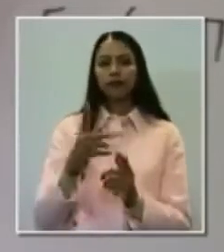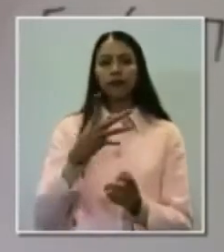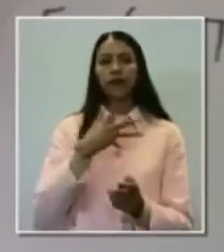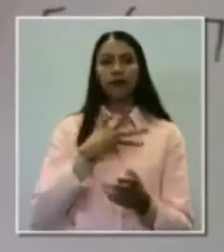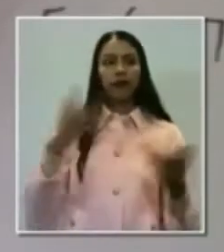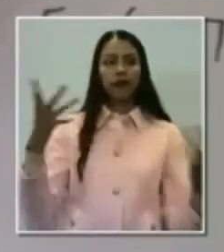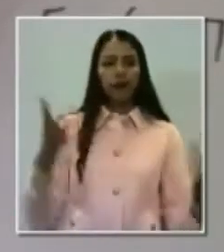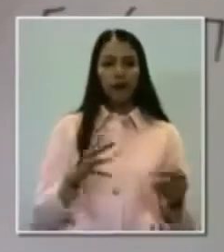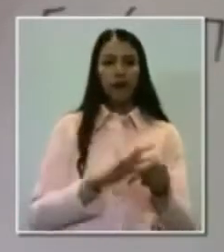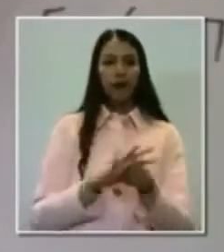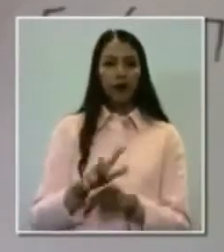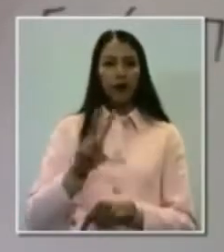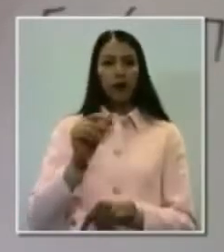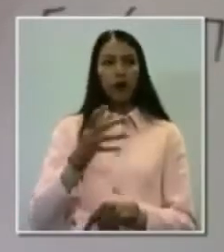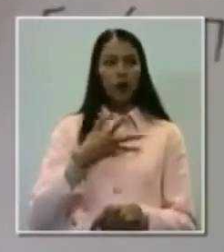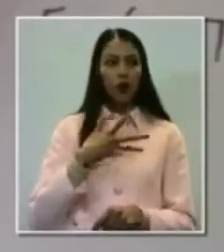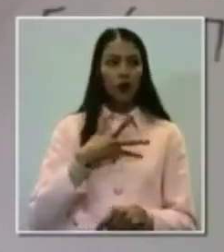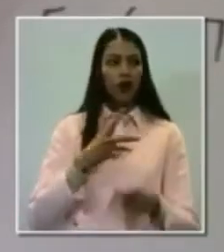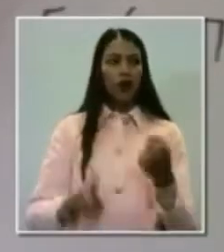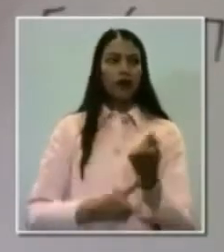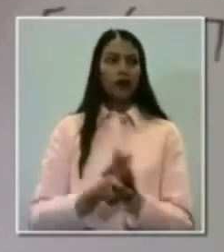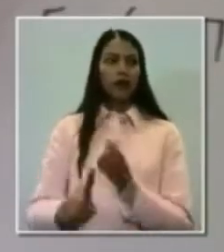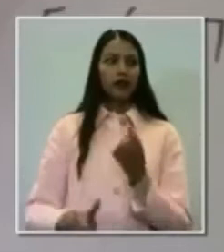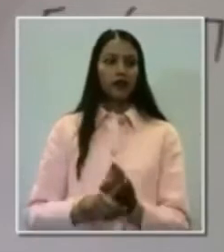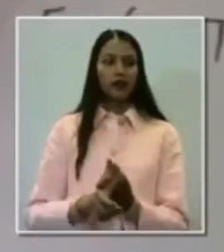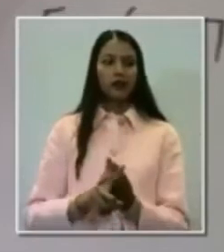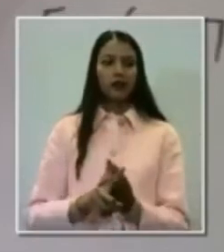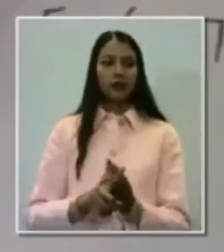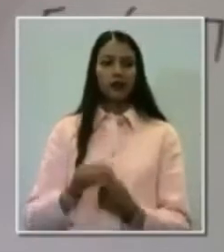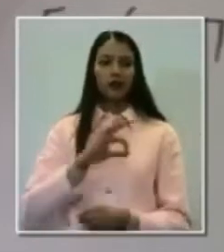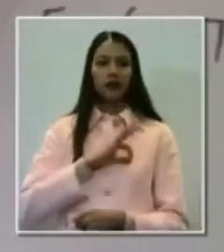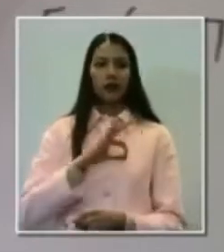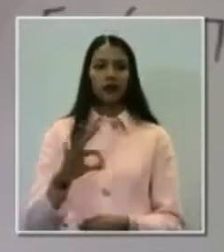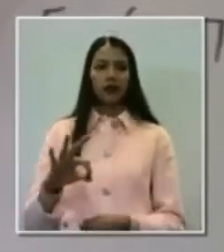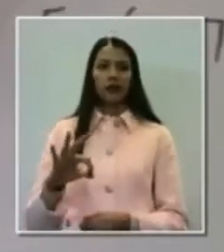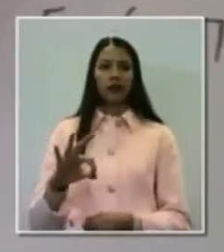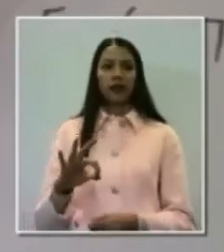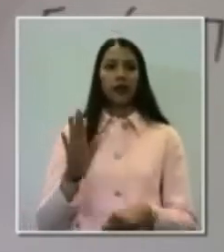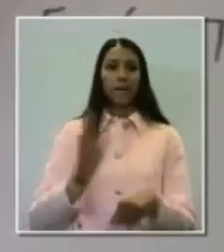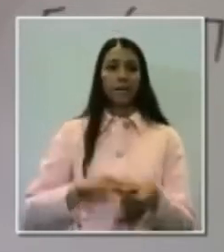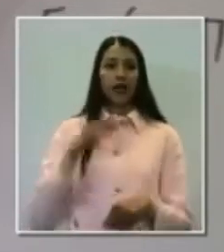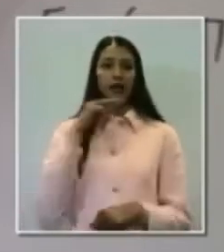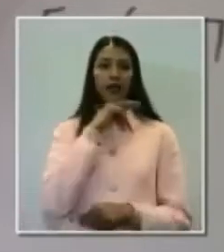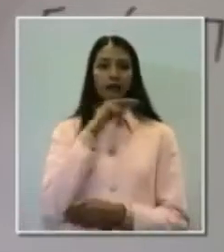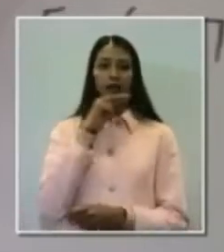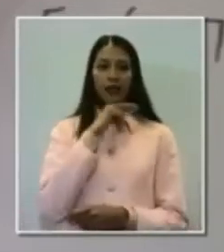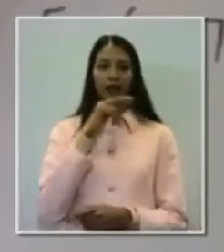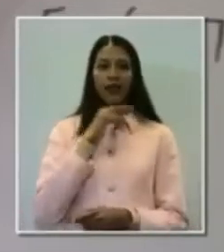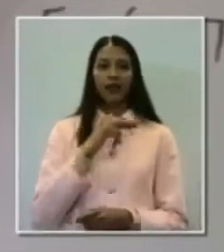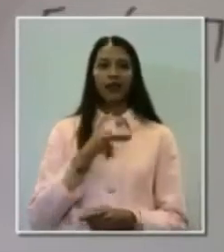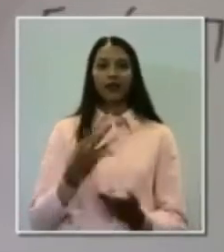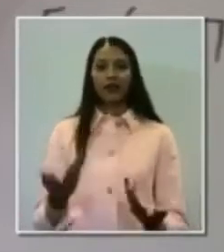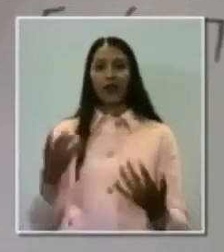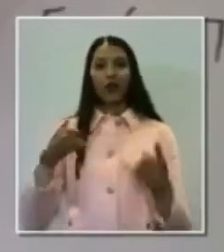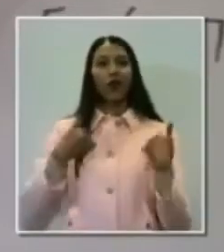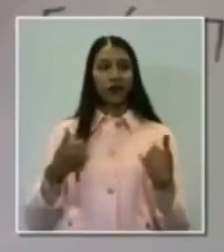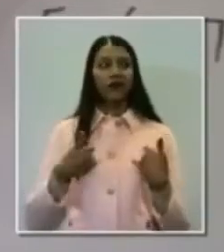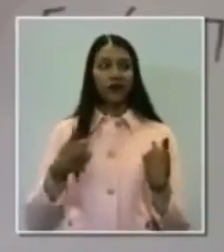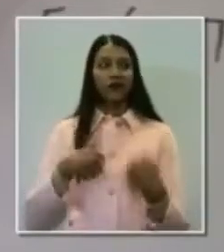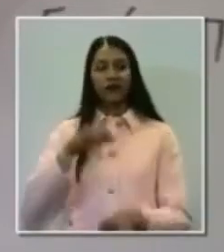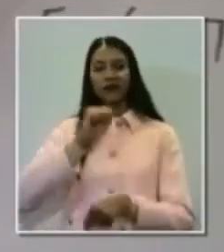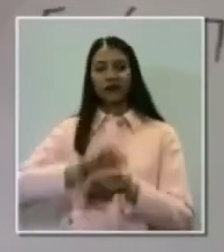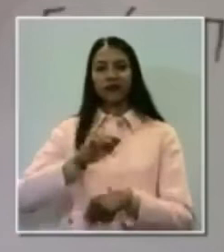estamos haciendo de tal manera que no tengamos problema y que estemos en la posibilidad de lo más rápido posible asignar para que los jóvenes de